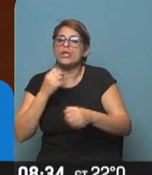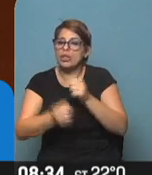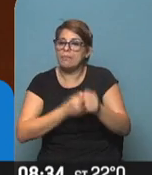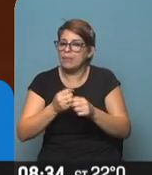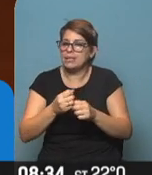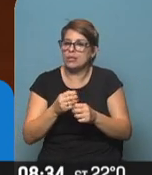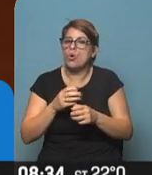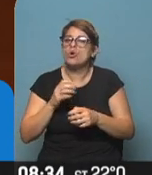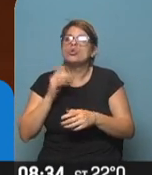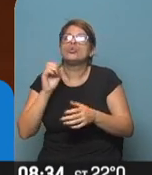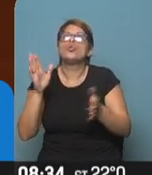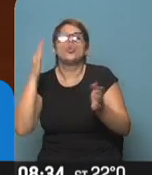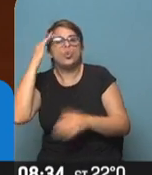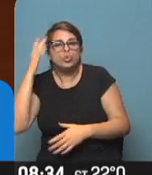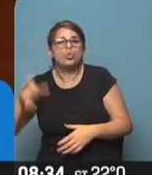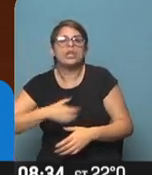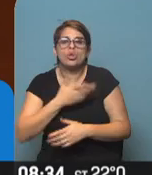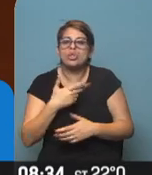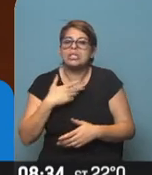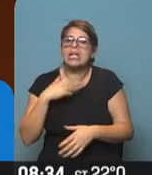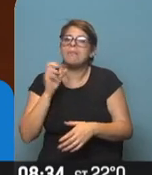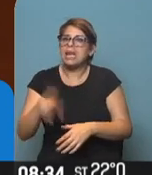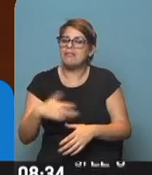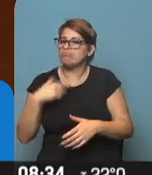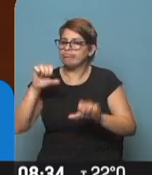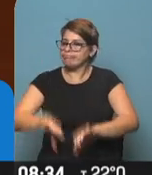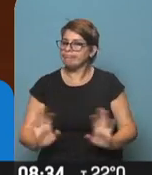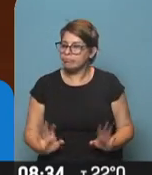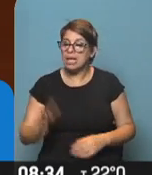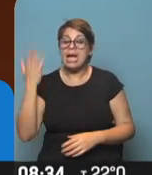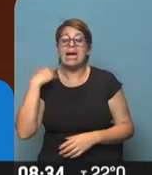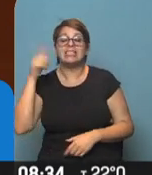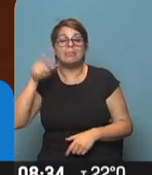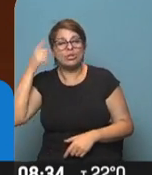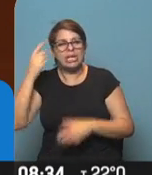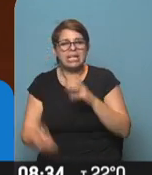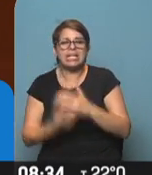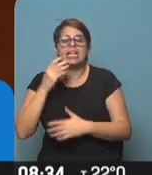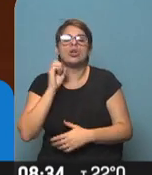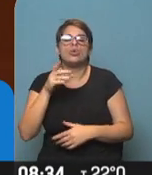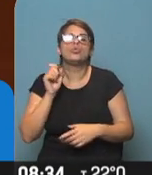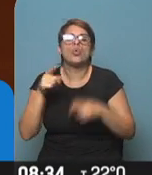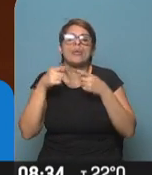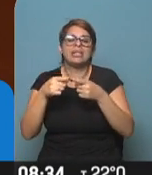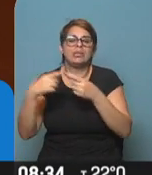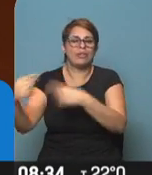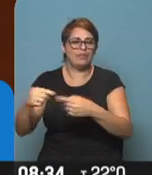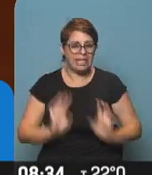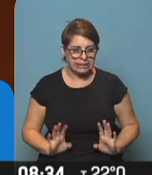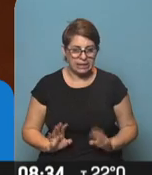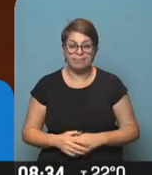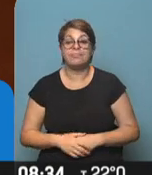función cultural y social que llevaron a los creadores de estos clubes en muchos años atrás entonces